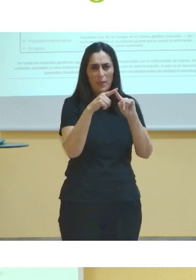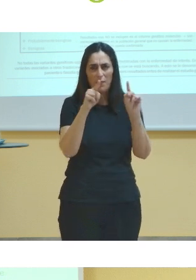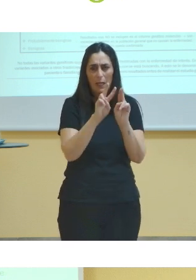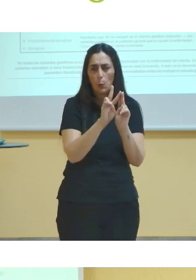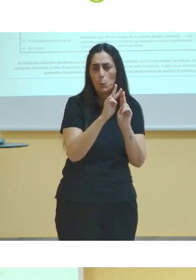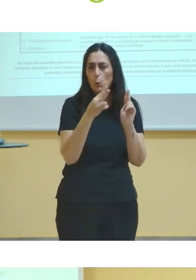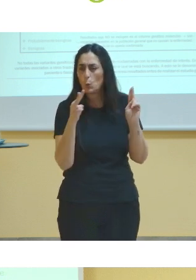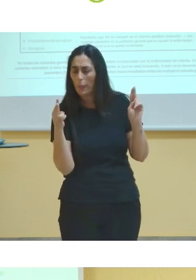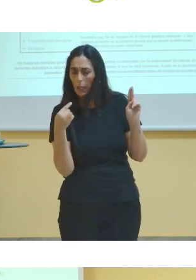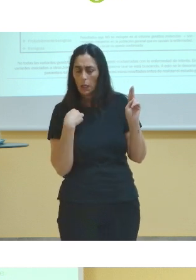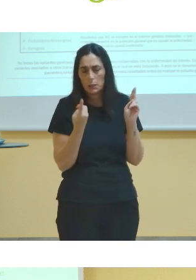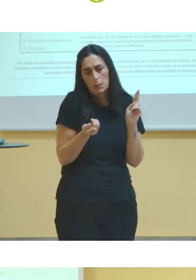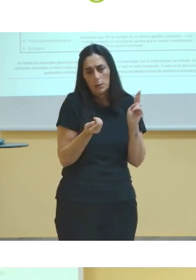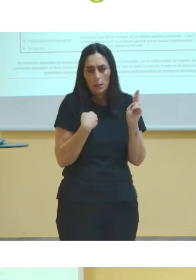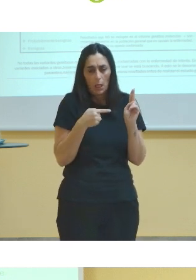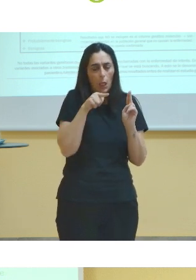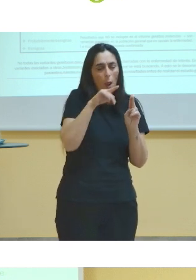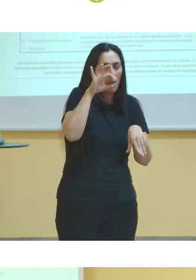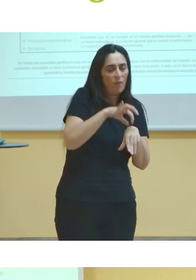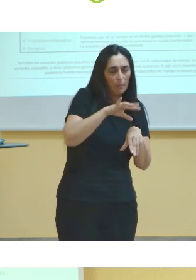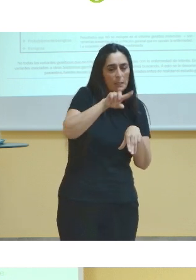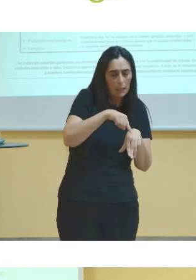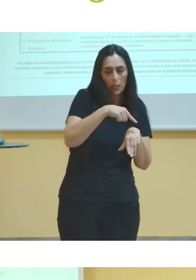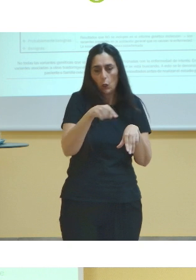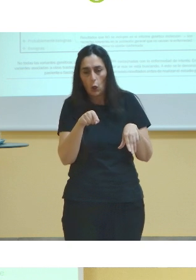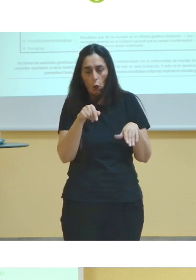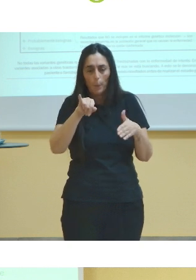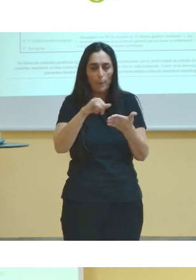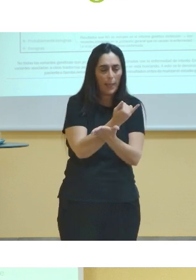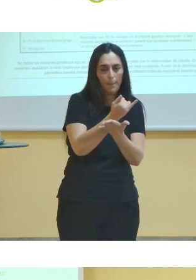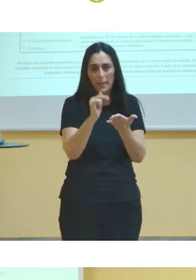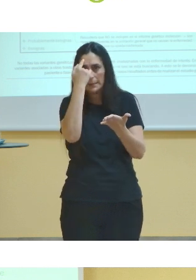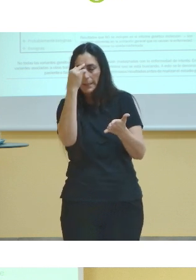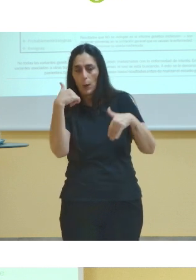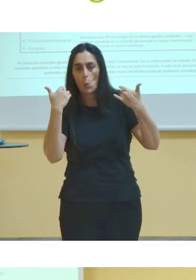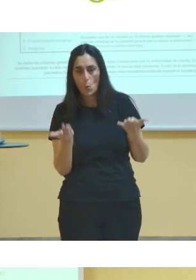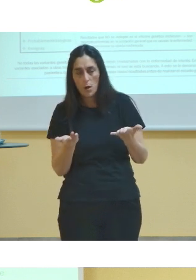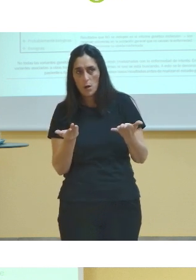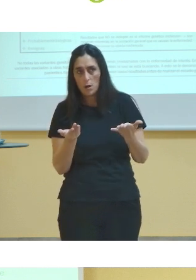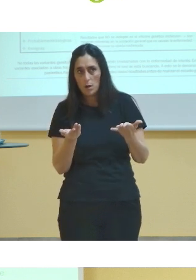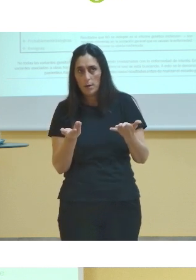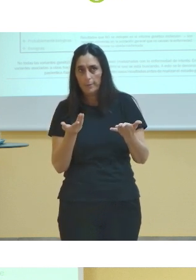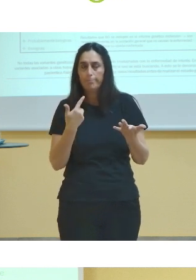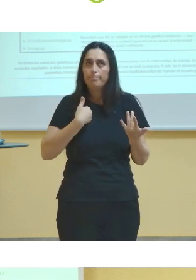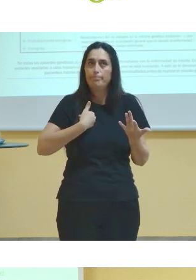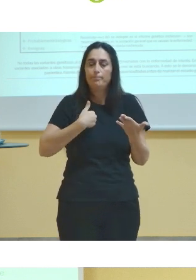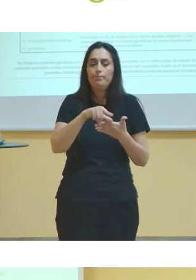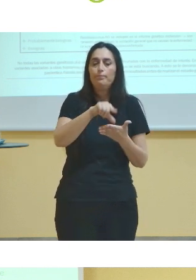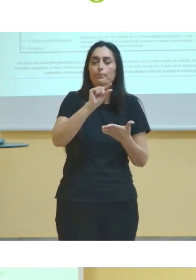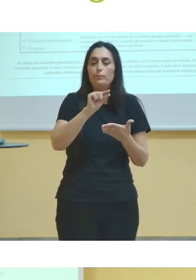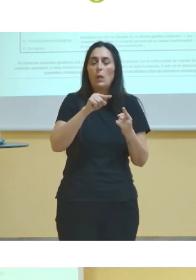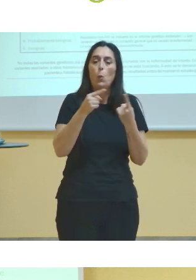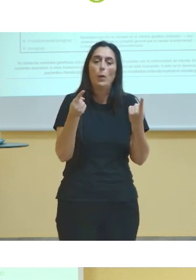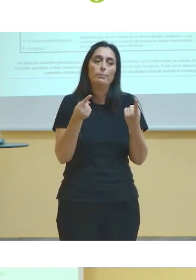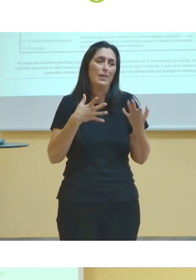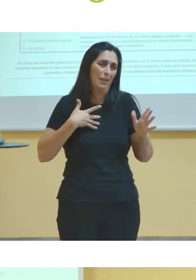mutaciones, etcétera, pero no sabe cuáles son patogénicas, cuáles no, hay que diferenciar, cuáles son o sea, quiero